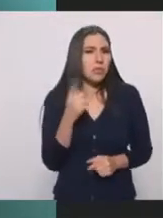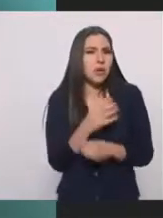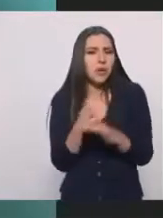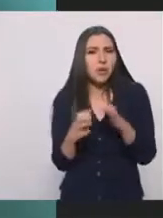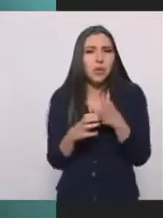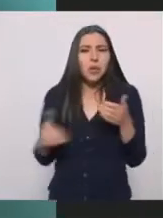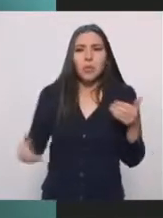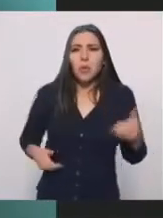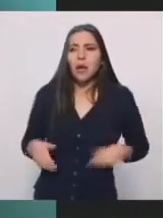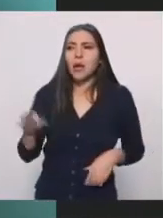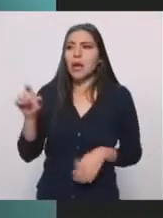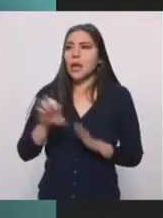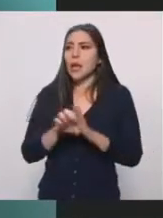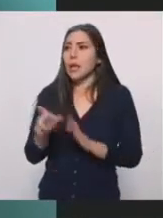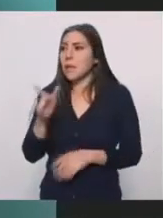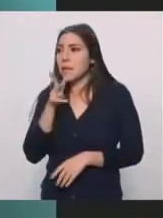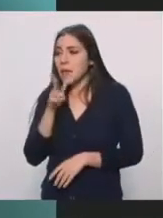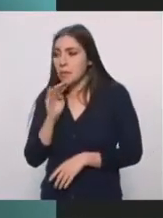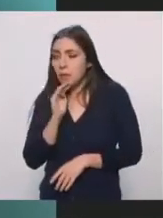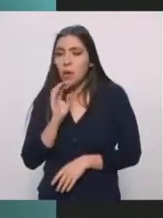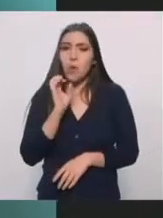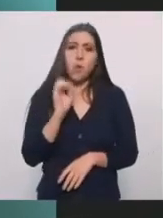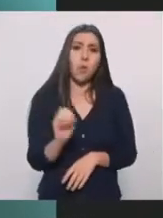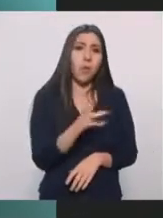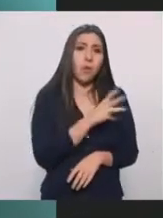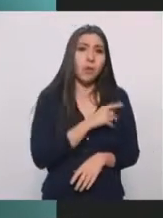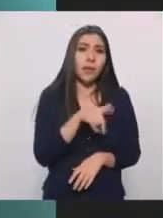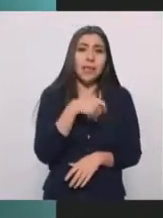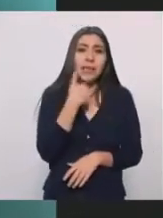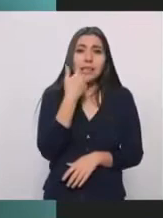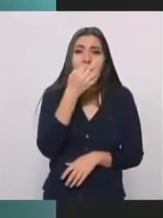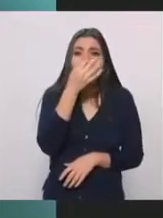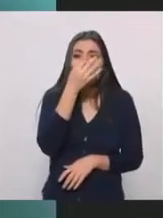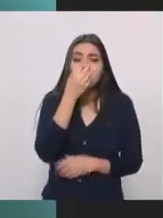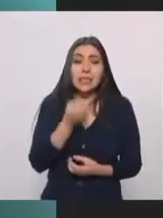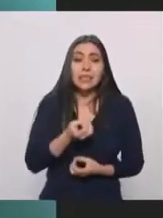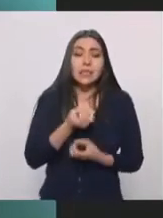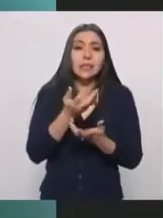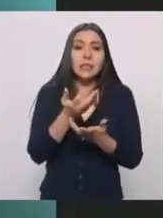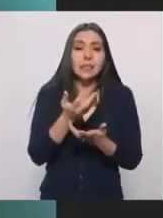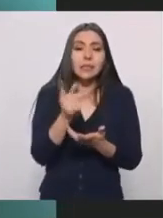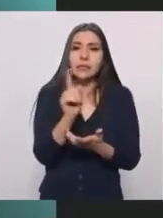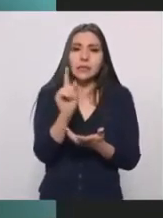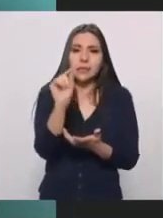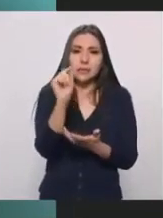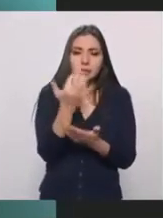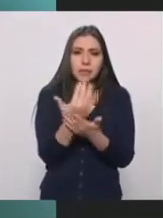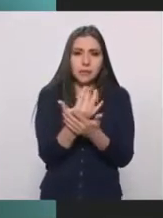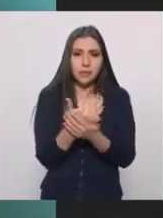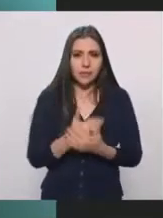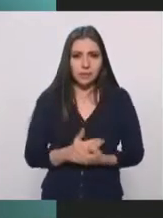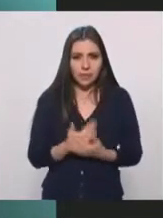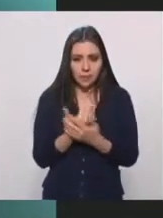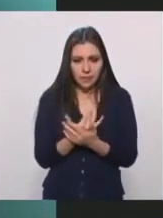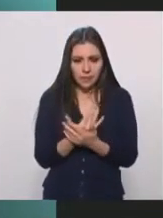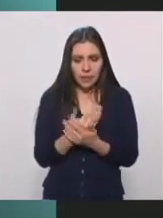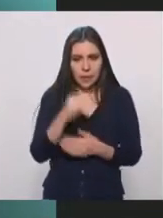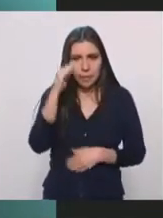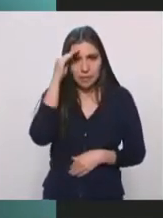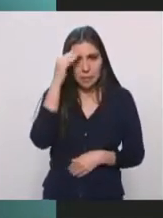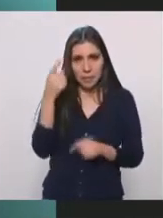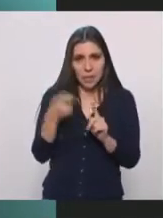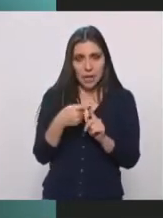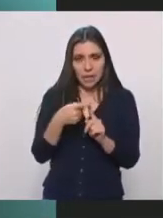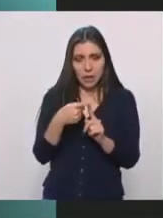padres, y estemos a punto de decirlo, detengámonos un instante y pensemos lo que vamos a